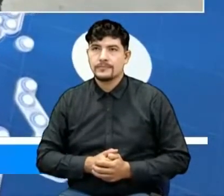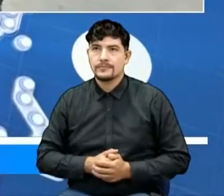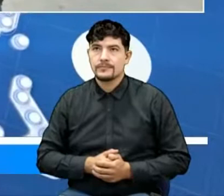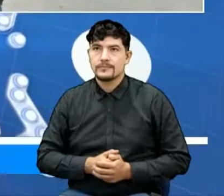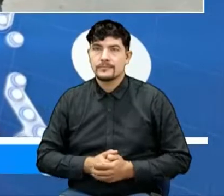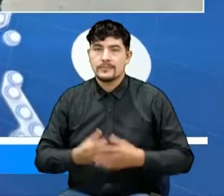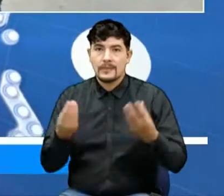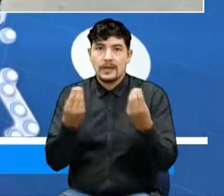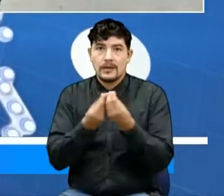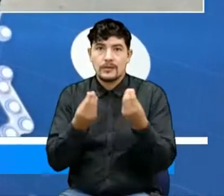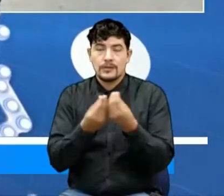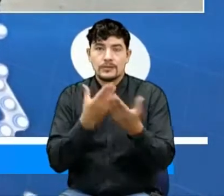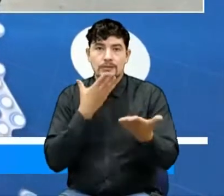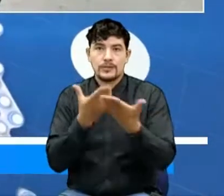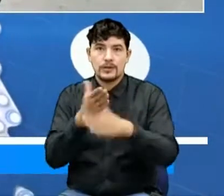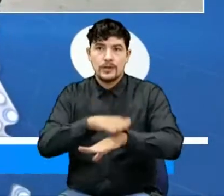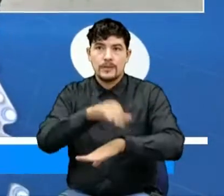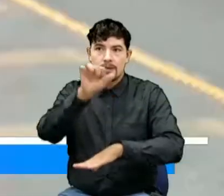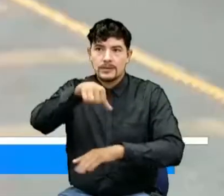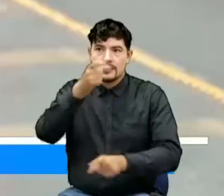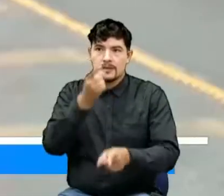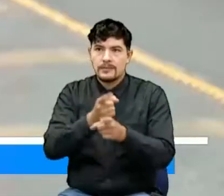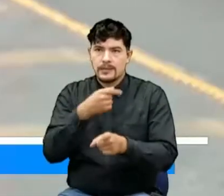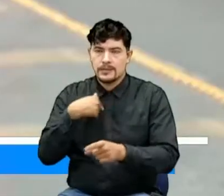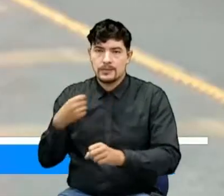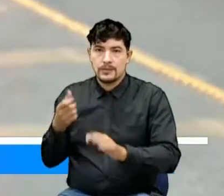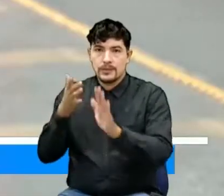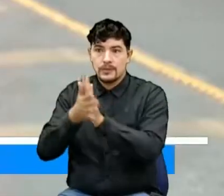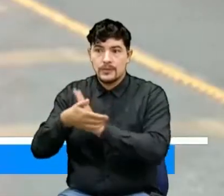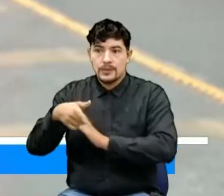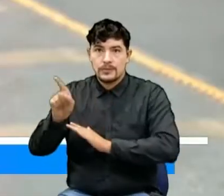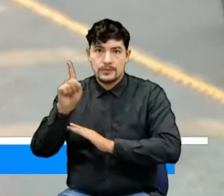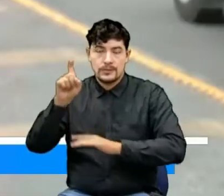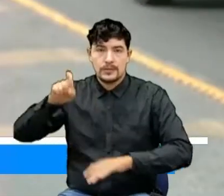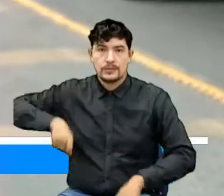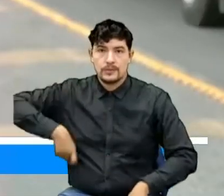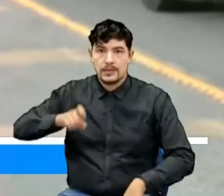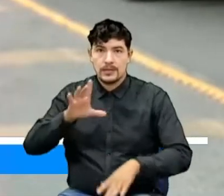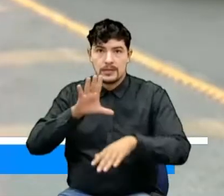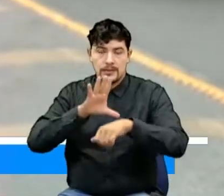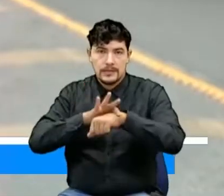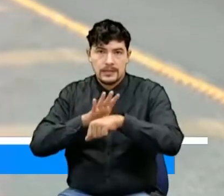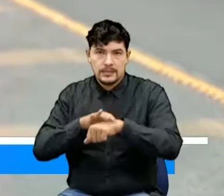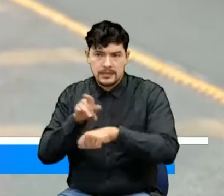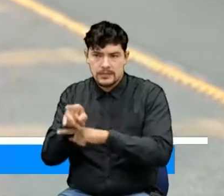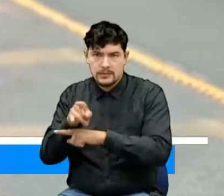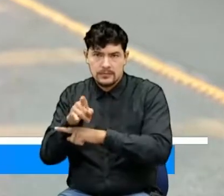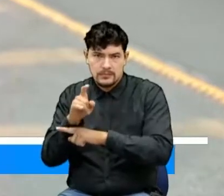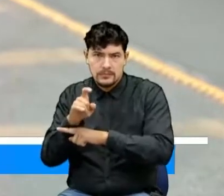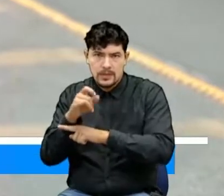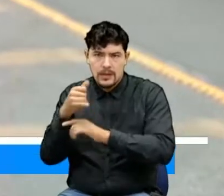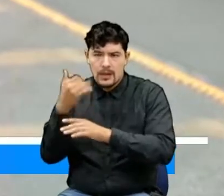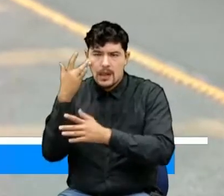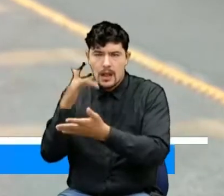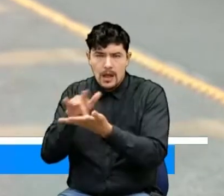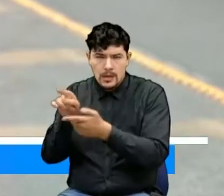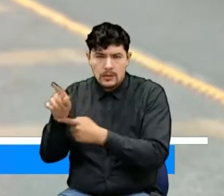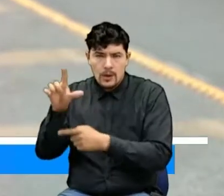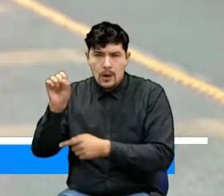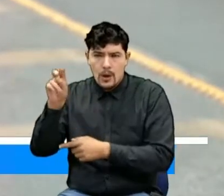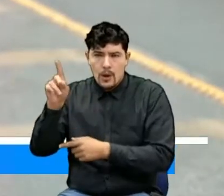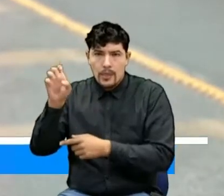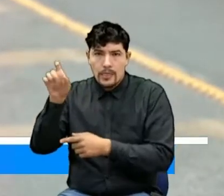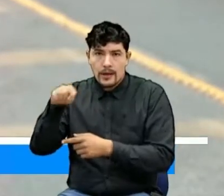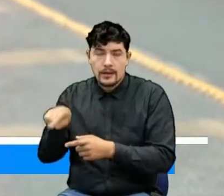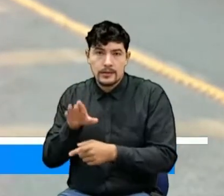Compañeros televidentes, muy buenas tardes. Pues les cuento que según la Escuela de Medicina e Higiene Tropical de Londres, esta variación del virus sería